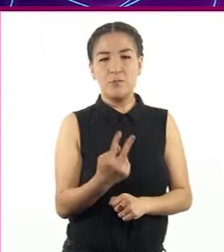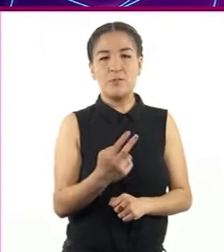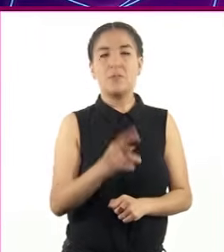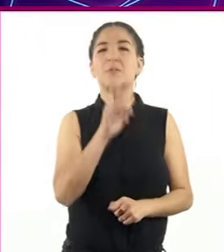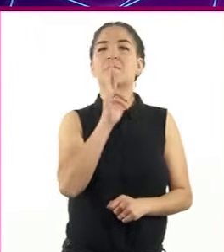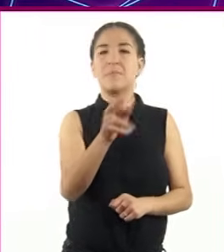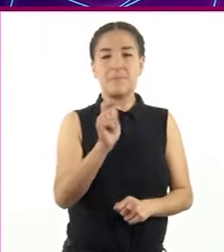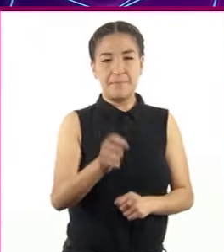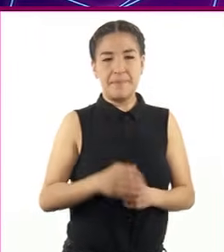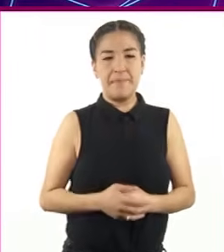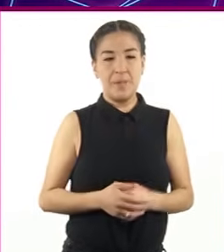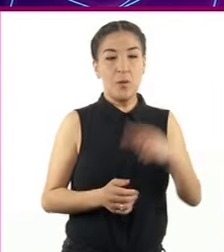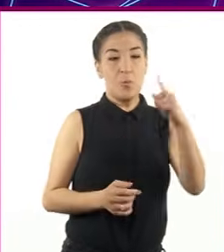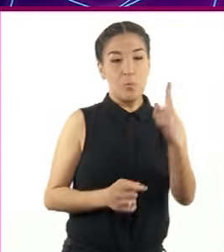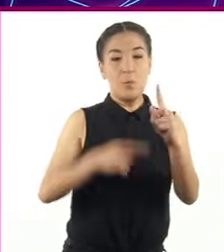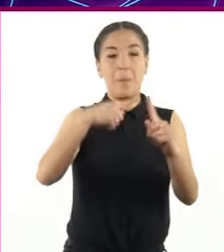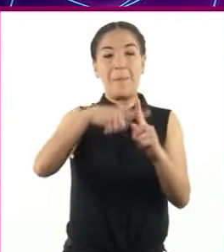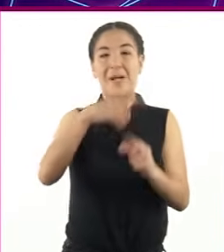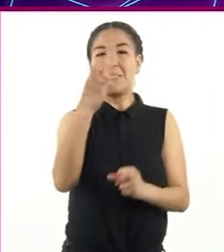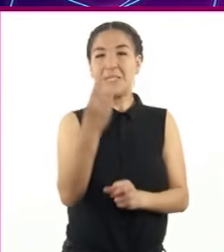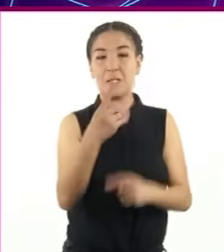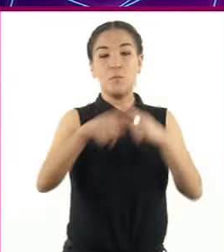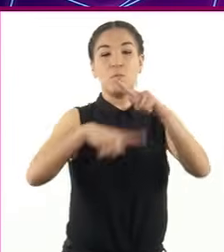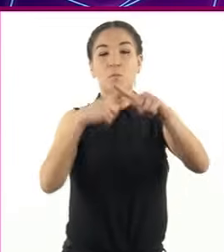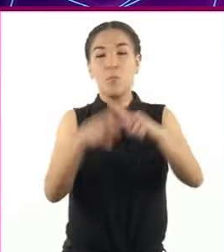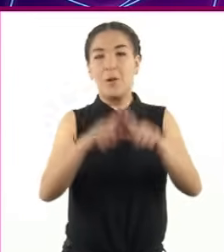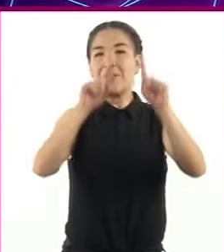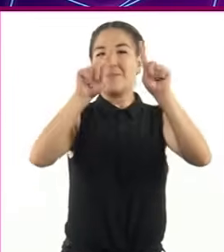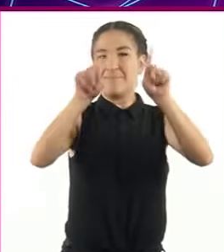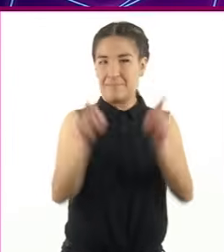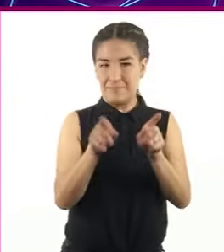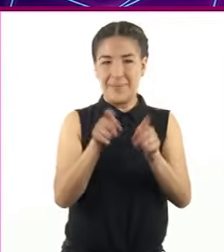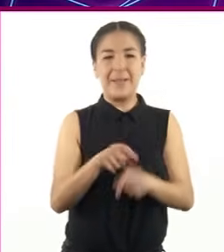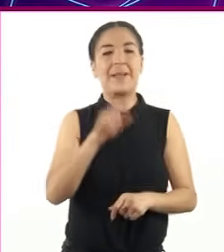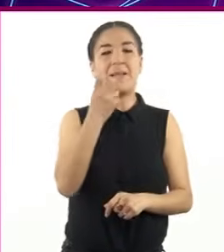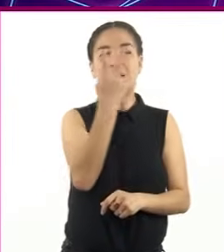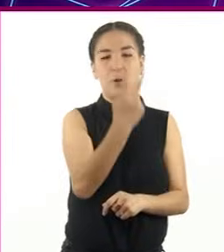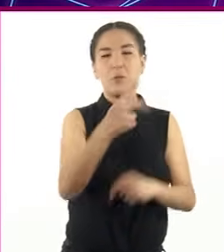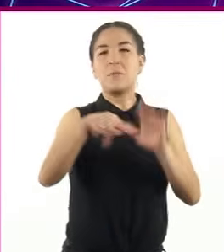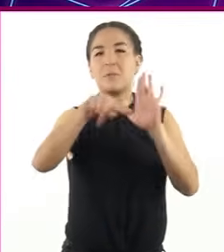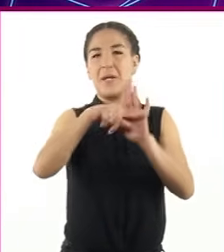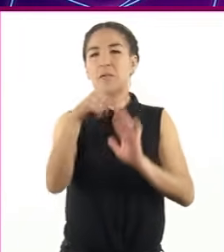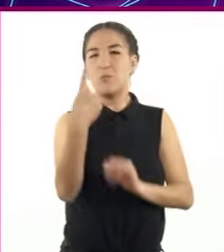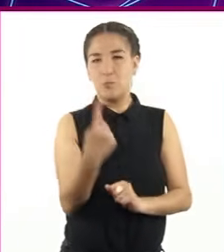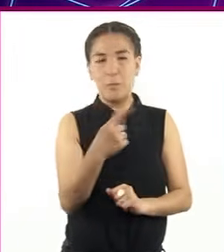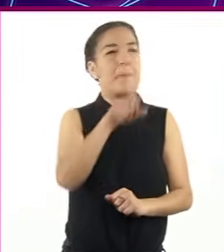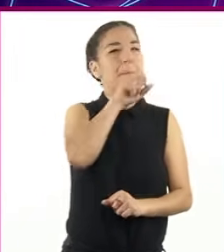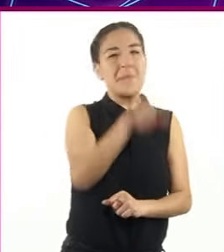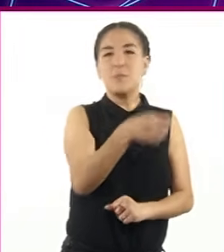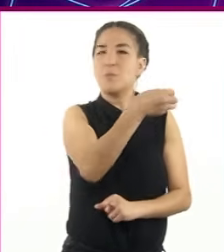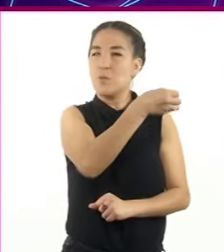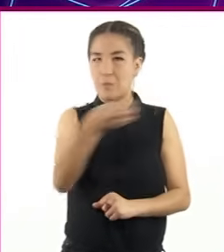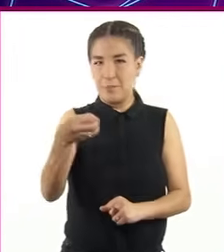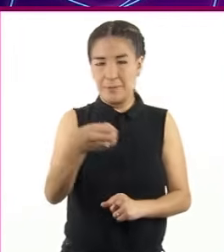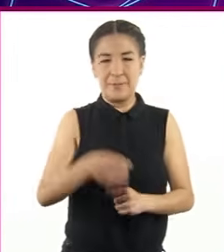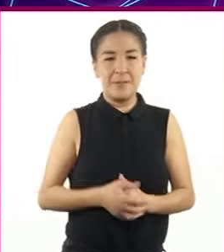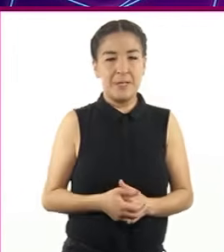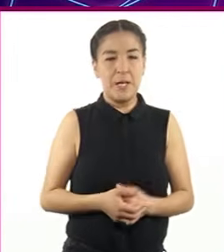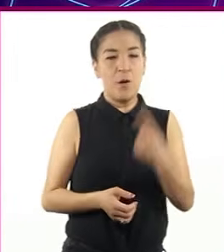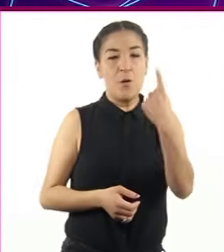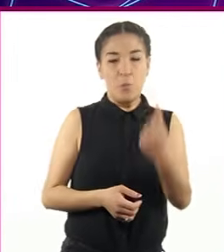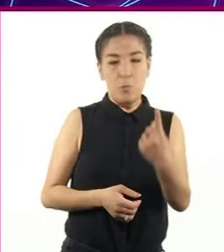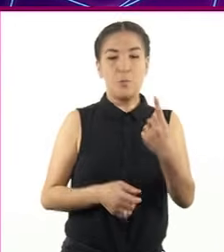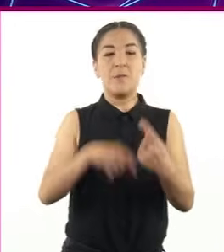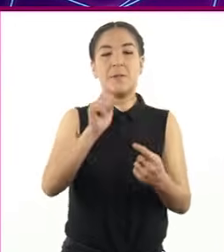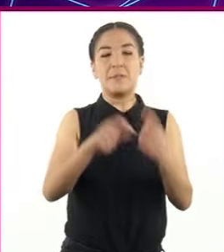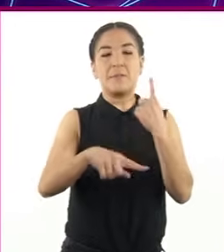es 1 más 3 por, entre paréntesis, 2 menos 1. Procedemos del mismo orden. 2 menos 1 es igual